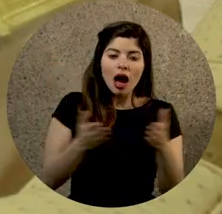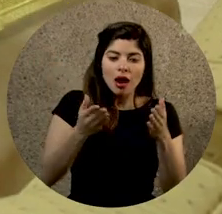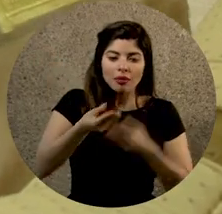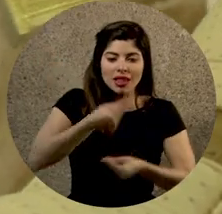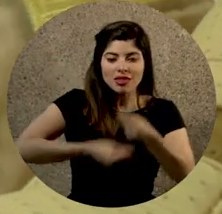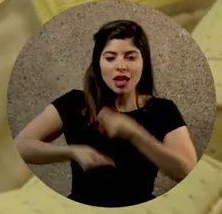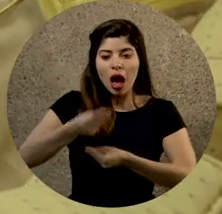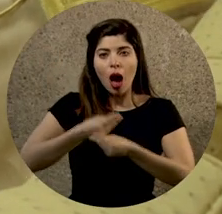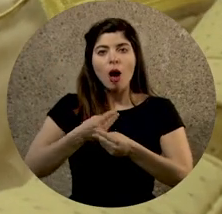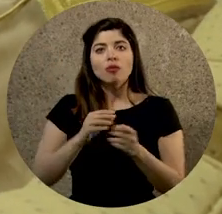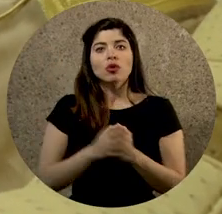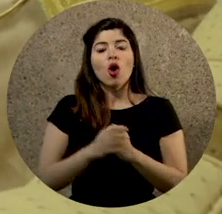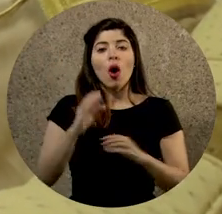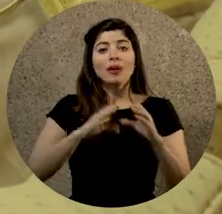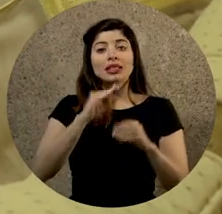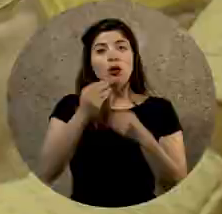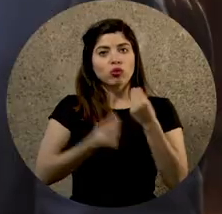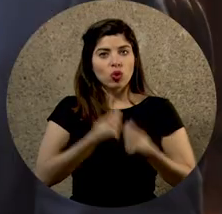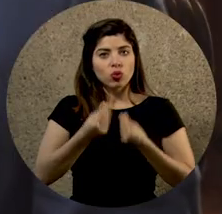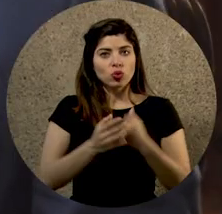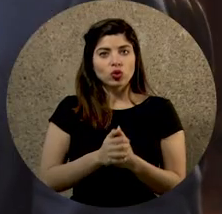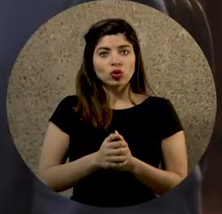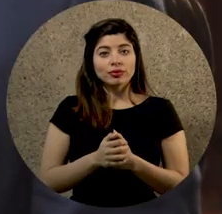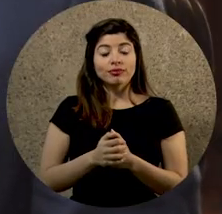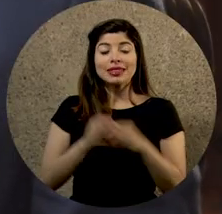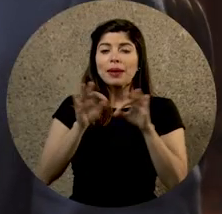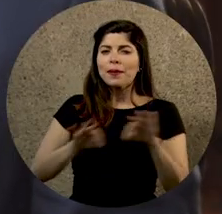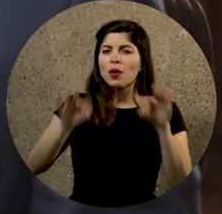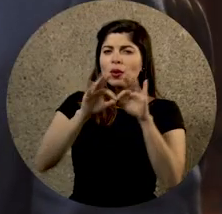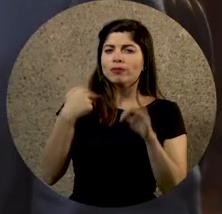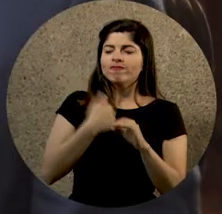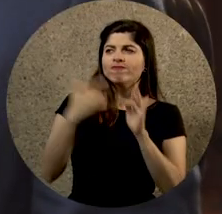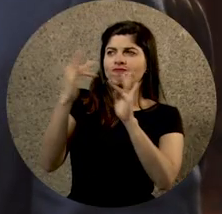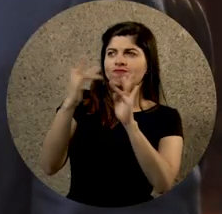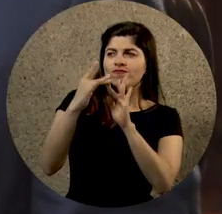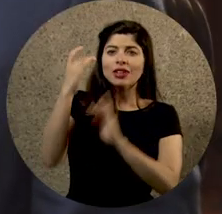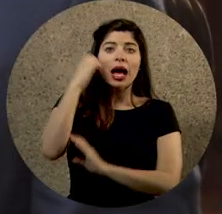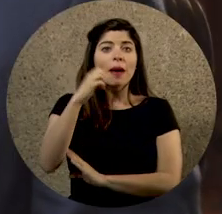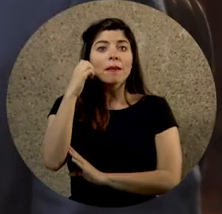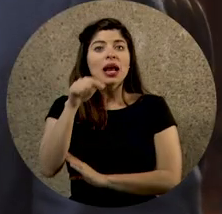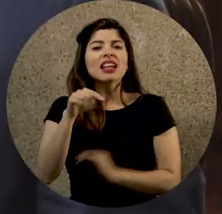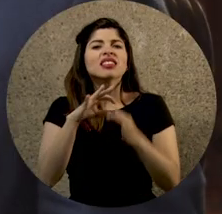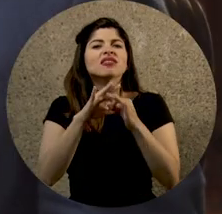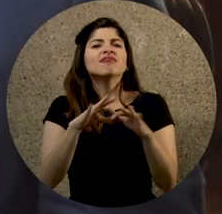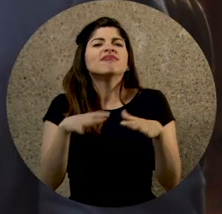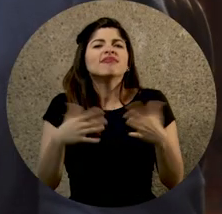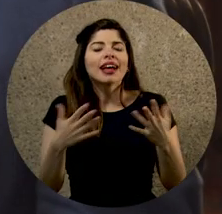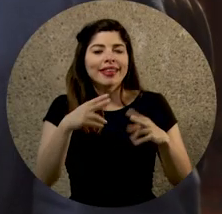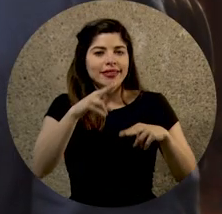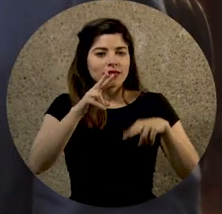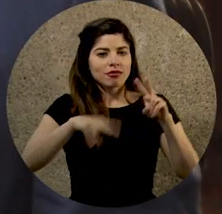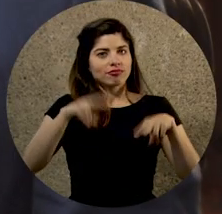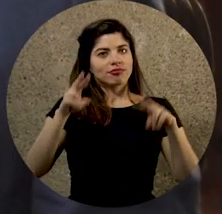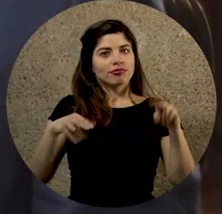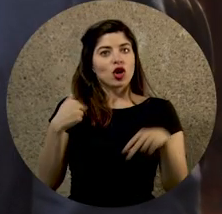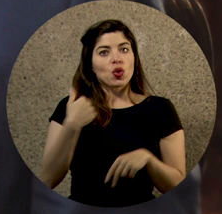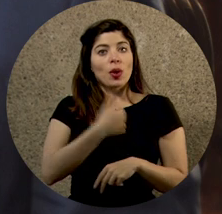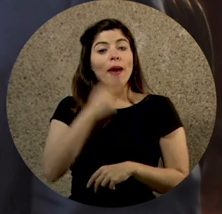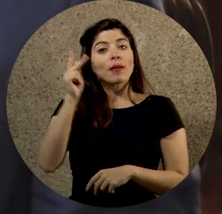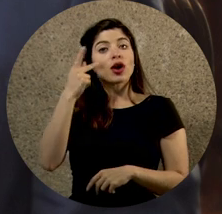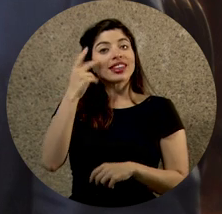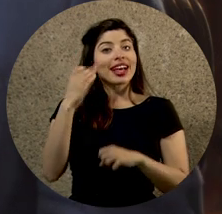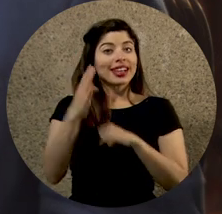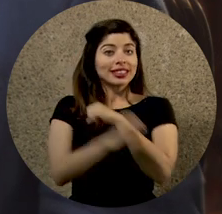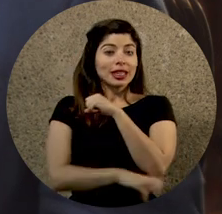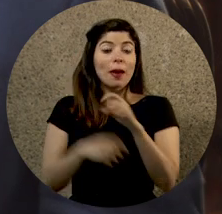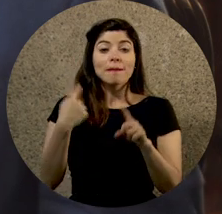de productos. La importancia de acercarnos a los Emiratos Árabes Unidos tiene que ver con la diversificación de nuestra política